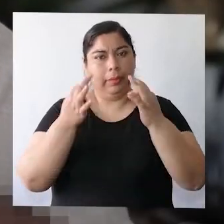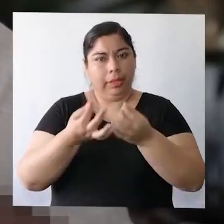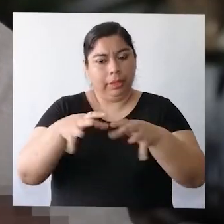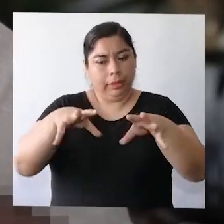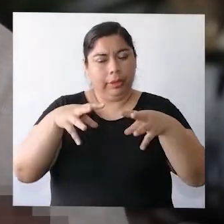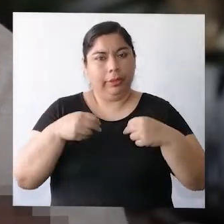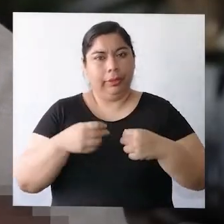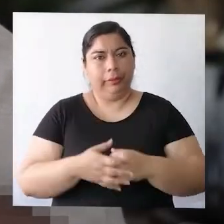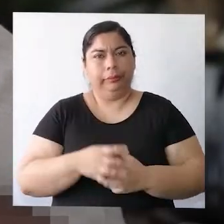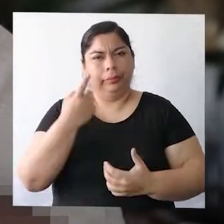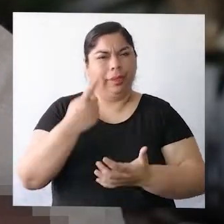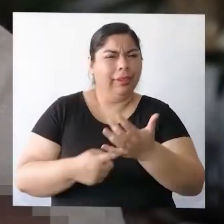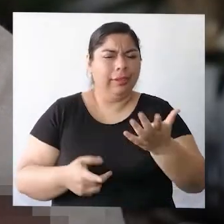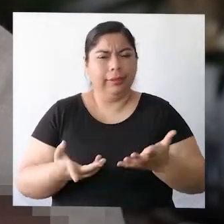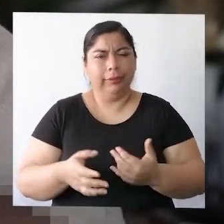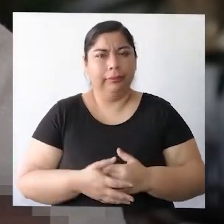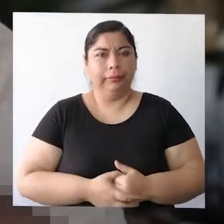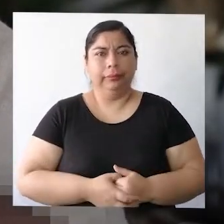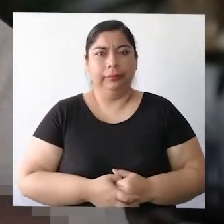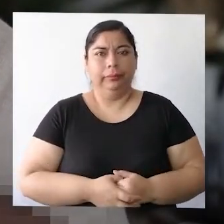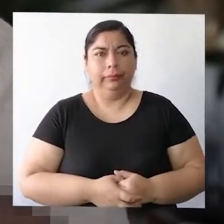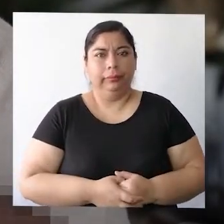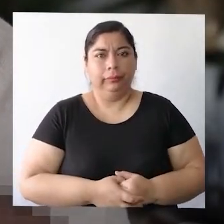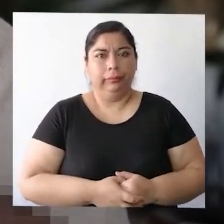Para mí ser una familia acogedora es,